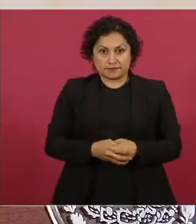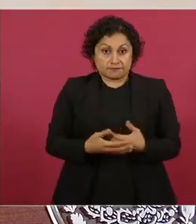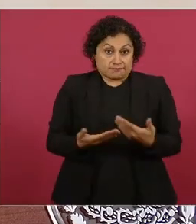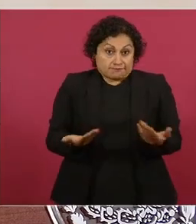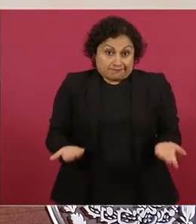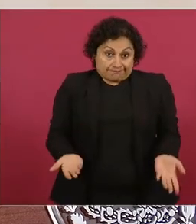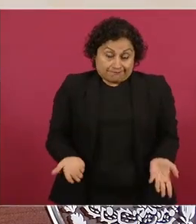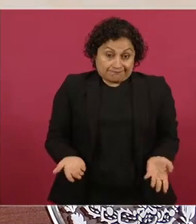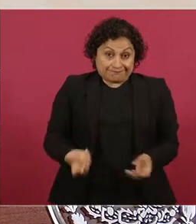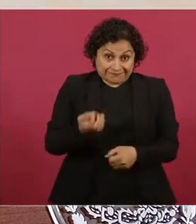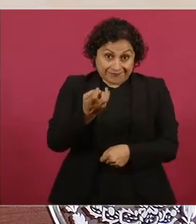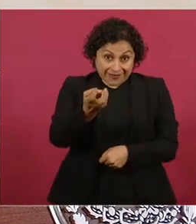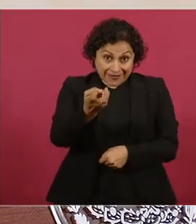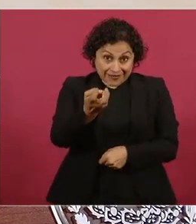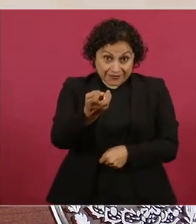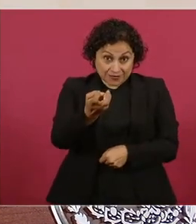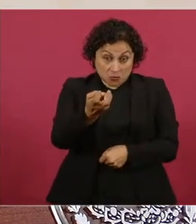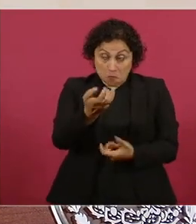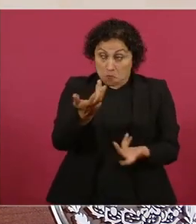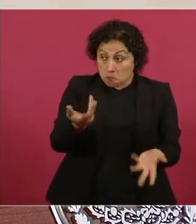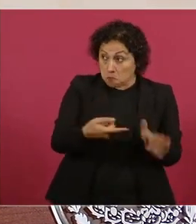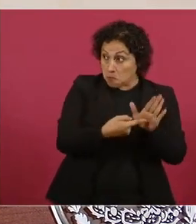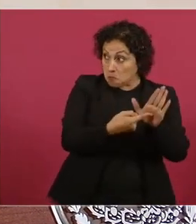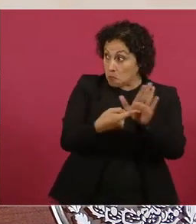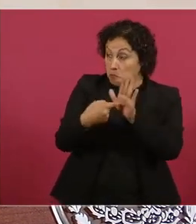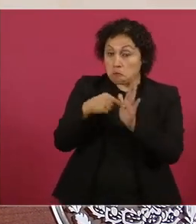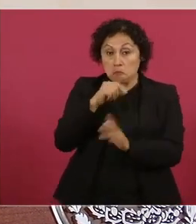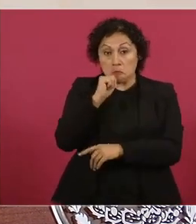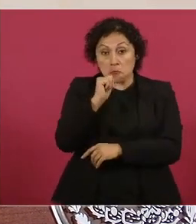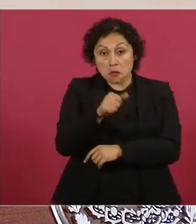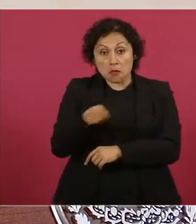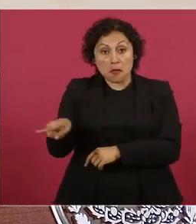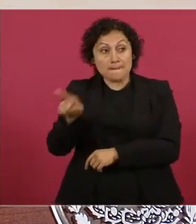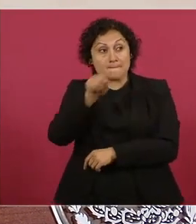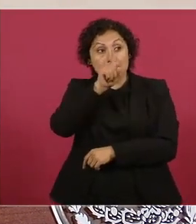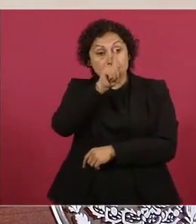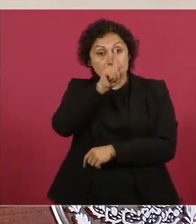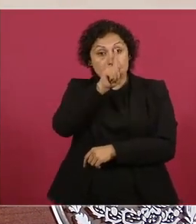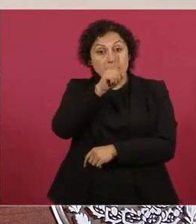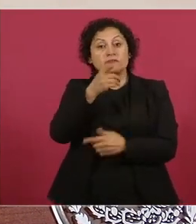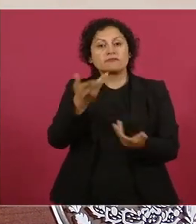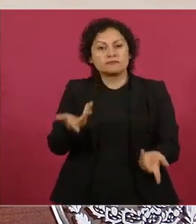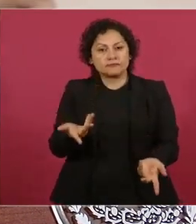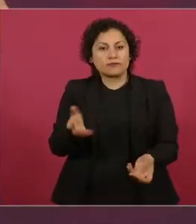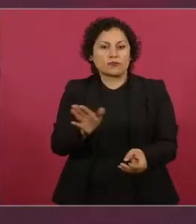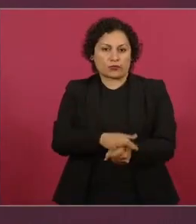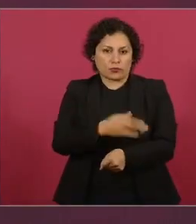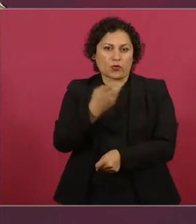O sea, para eso crearon ese instituto. Y lo